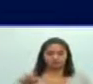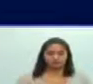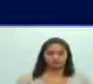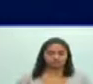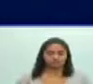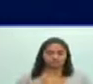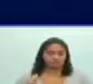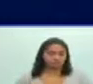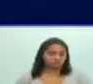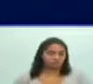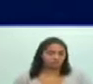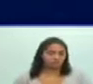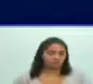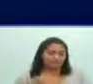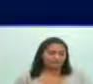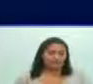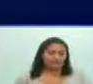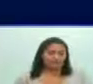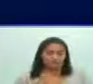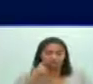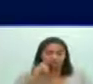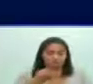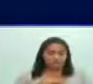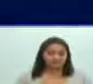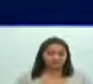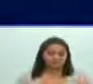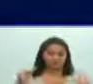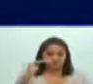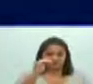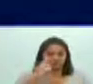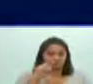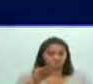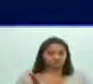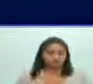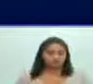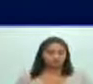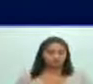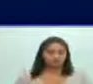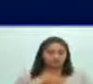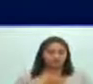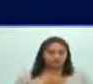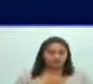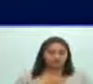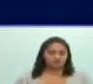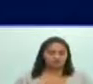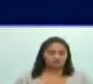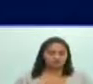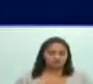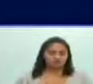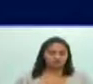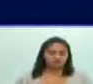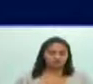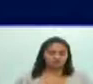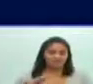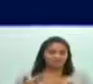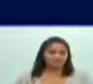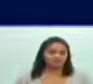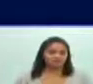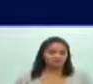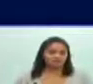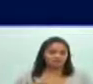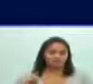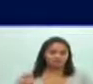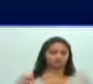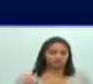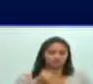tenemos más arriba. Incluso tenemos también demasiado, que puede ser un adverbio. Cuando yo digo te